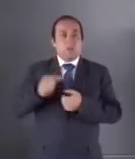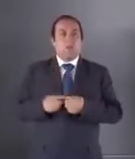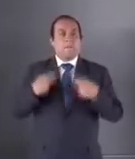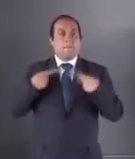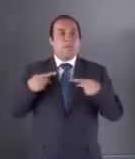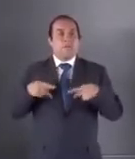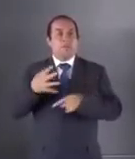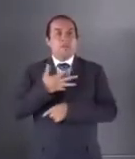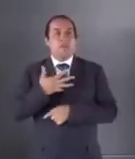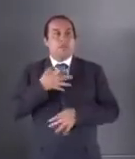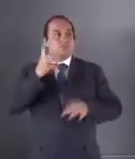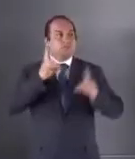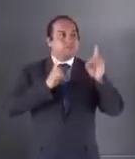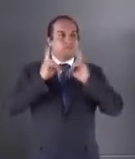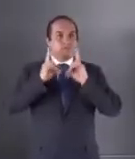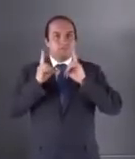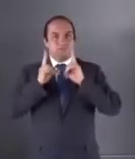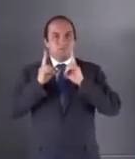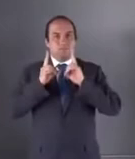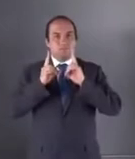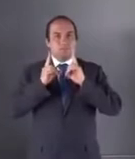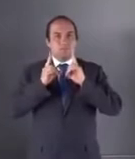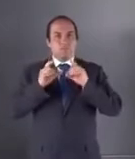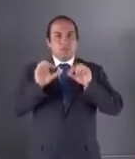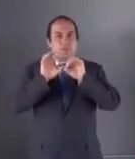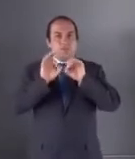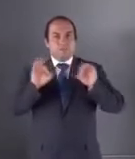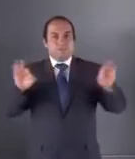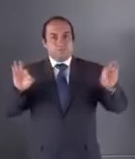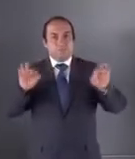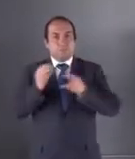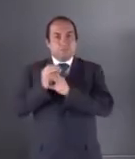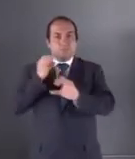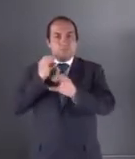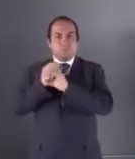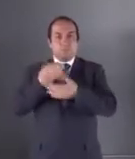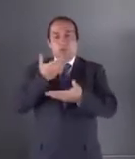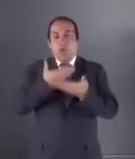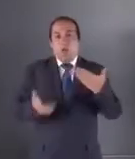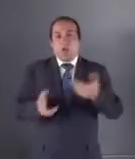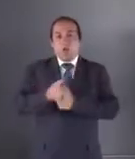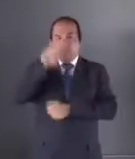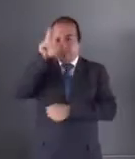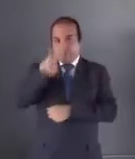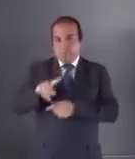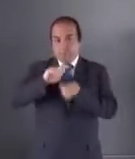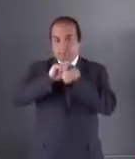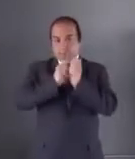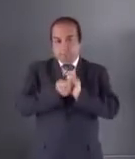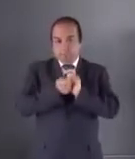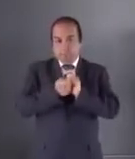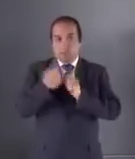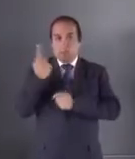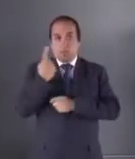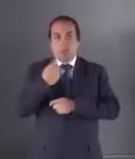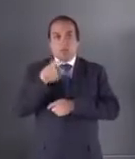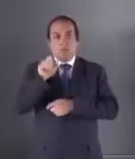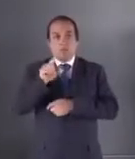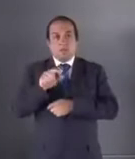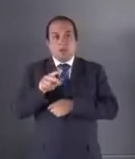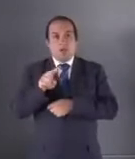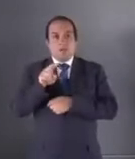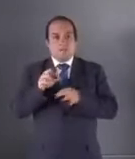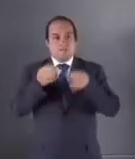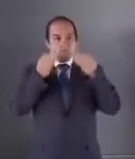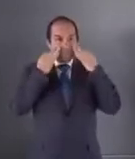tenían alguna duda sobre el cablebús y que hoy pues es una realidad, y que han constatado sobre todo los